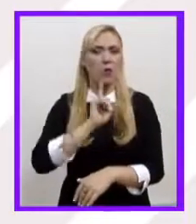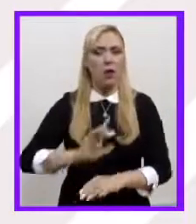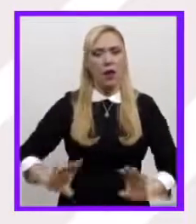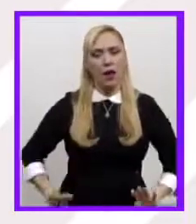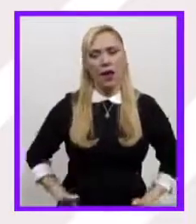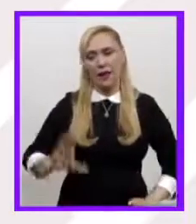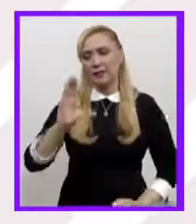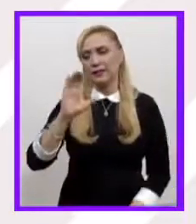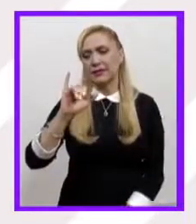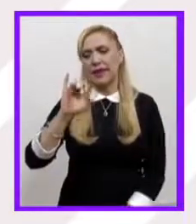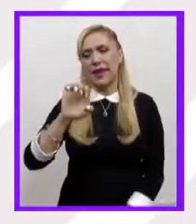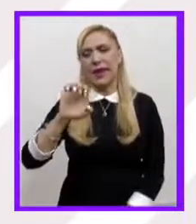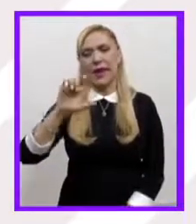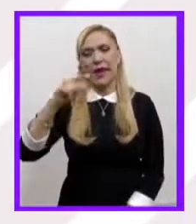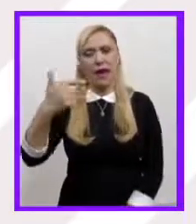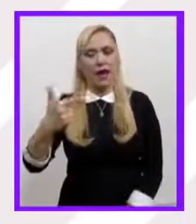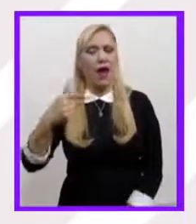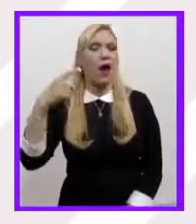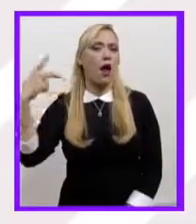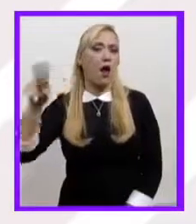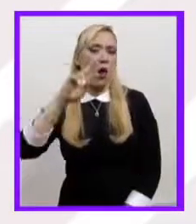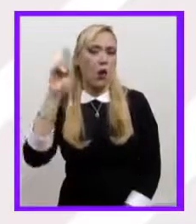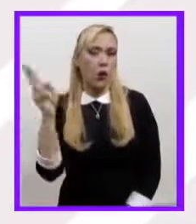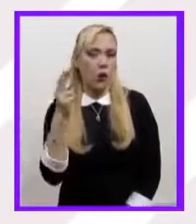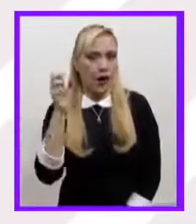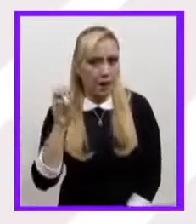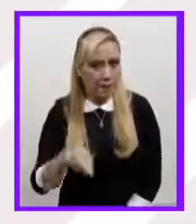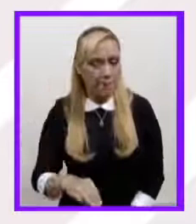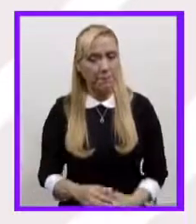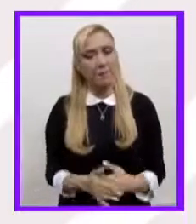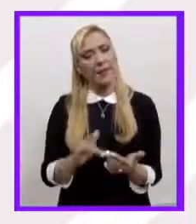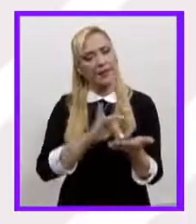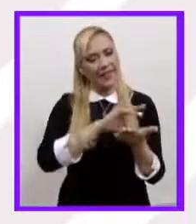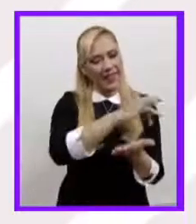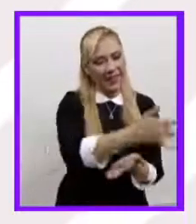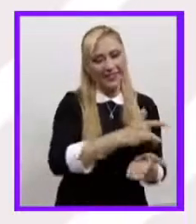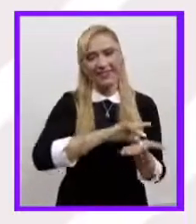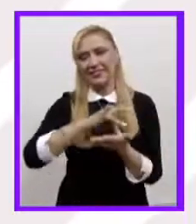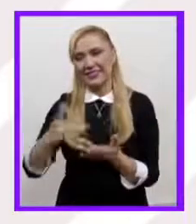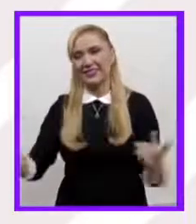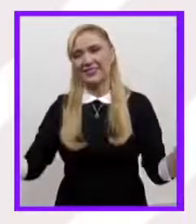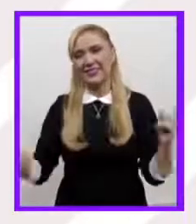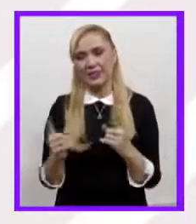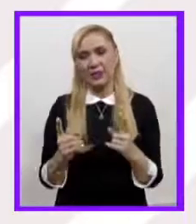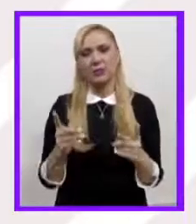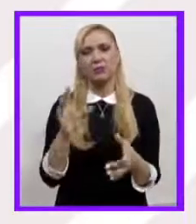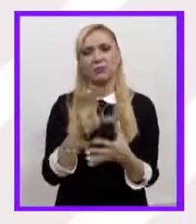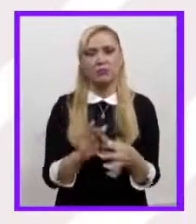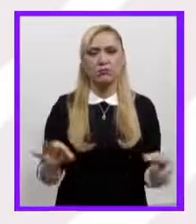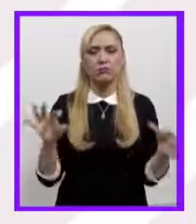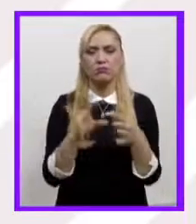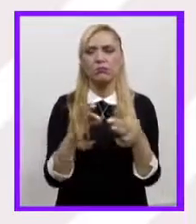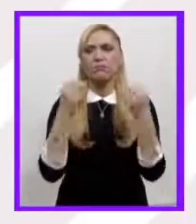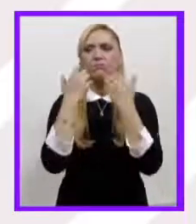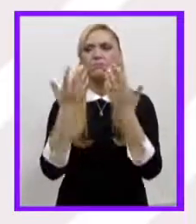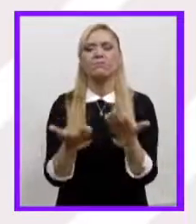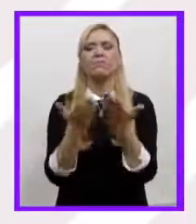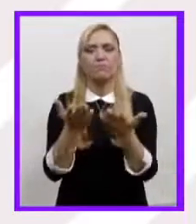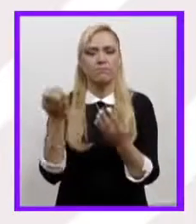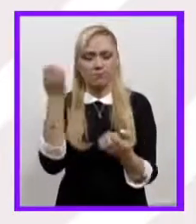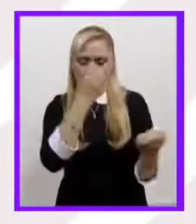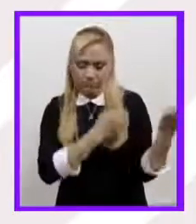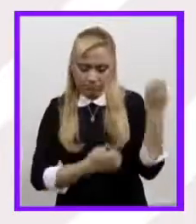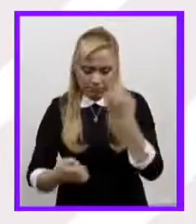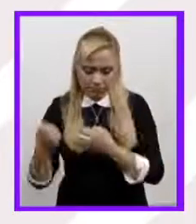en la UNAM. Muchísimas gracias por acompañarnos en este programa que, bueno, pues pretendemos hacer este